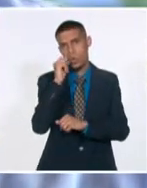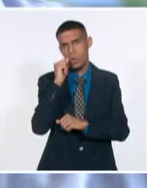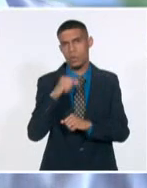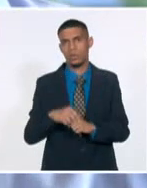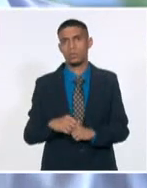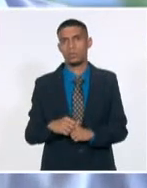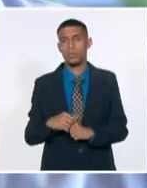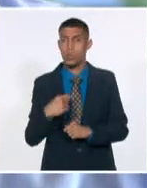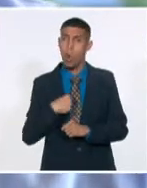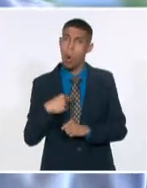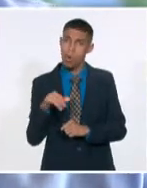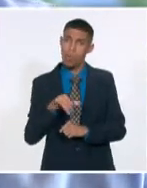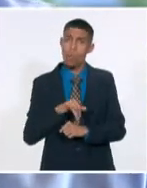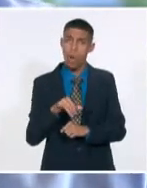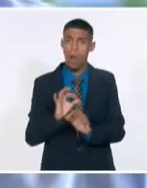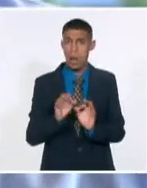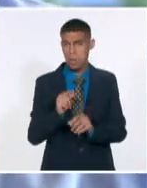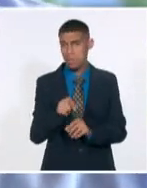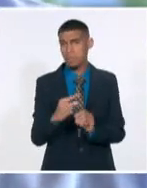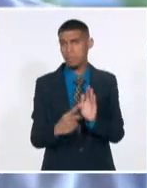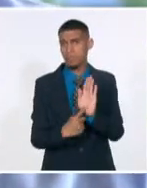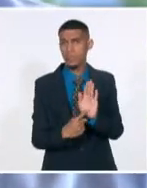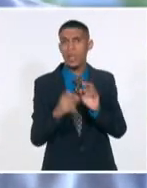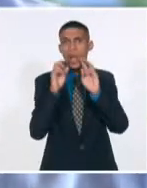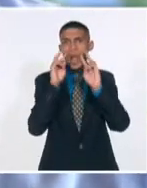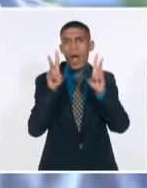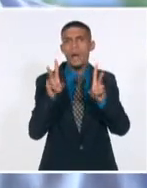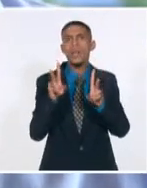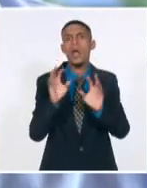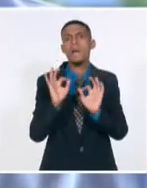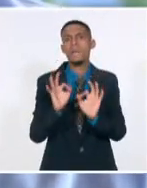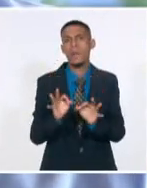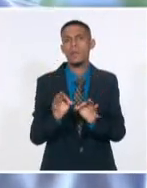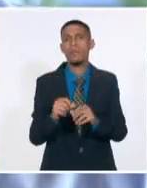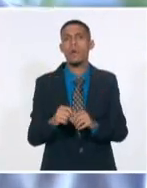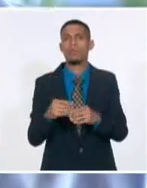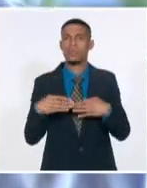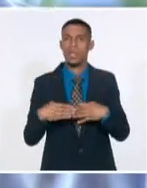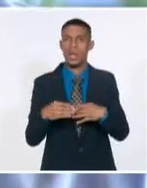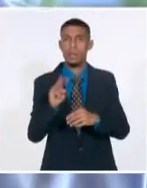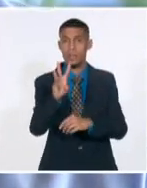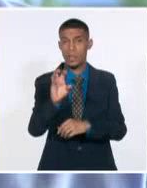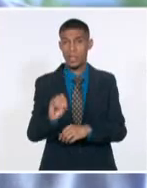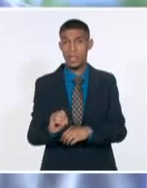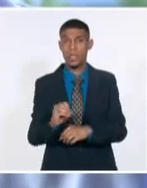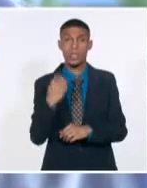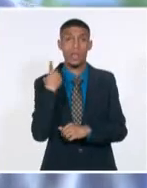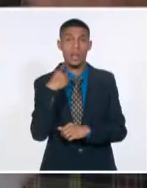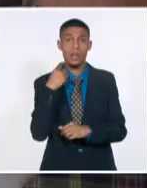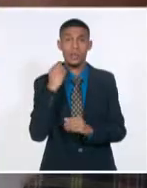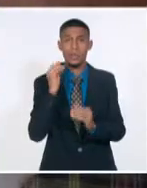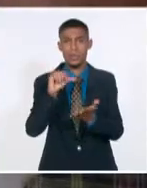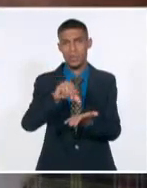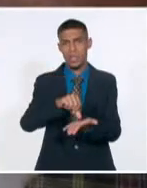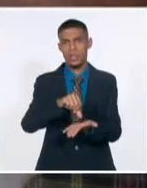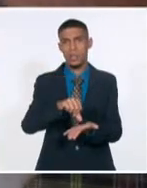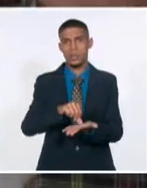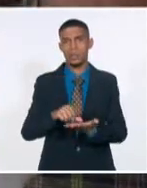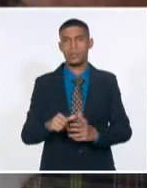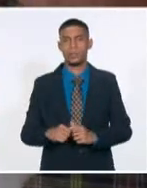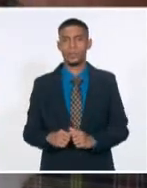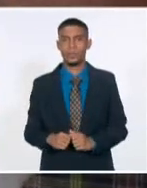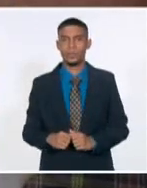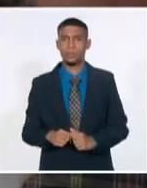les habla sobre la vida literaria de la ciudad de Manzanillo y los 30 años del Centro de Promoción de la Cultura Literaria. En la ocasión